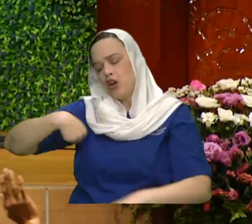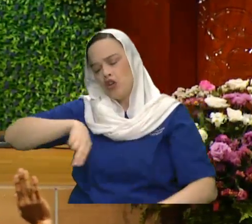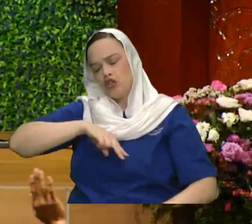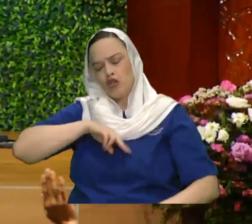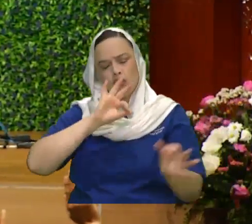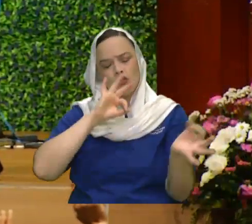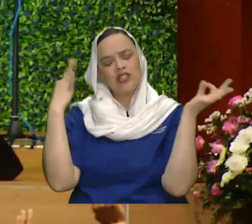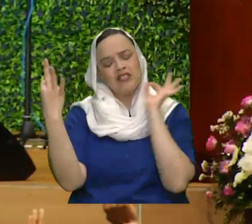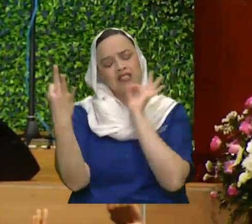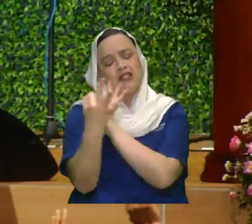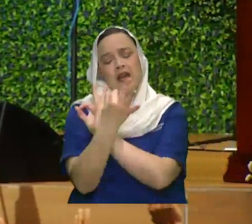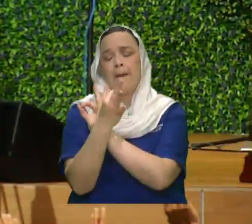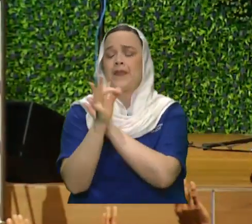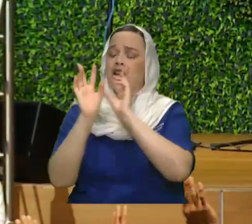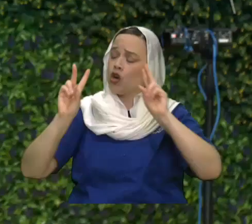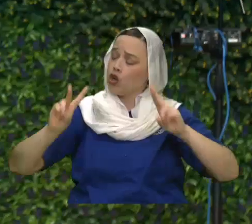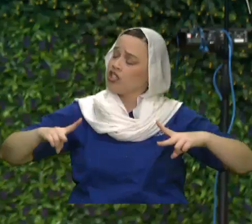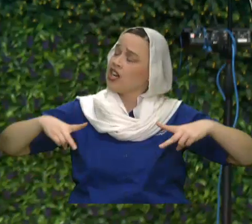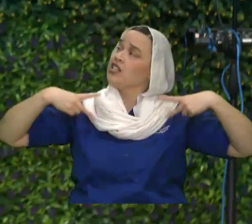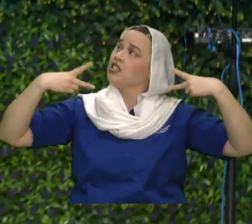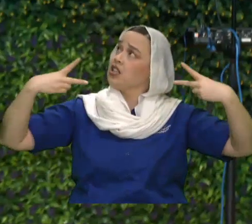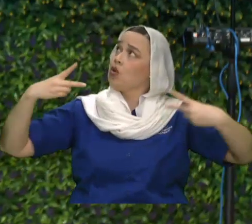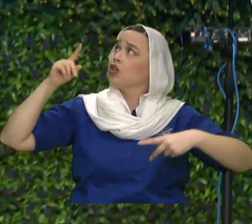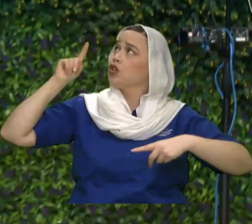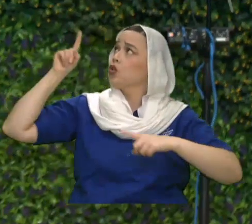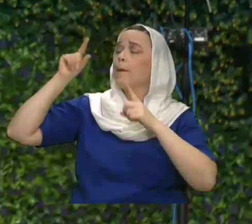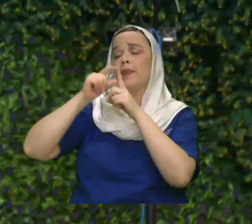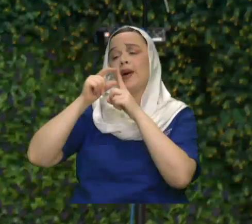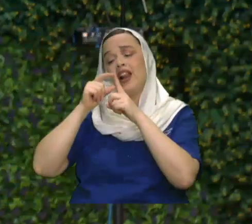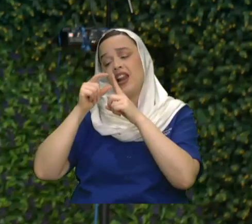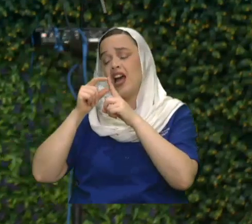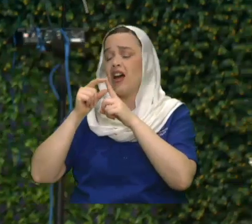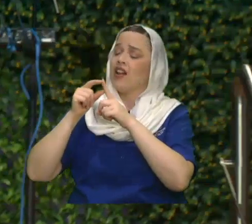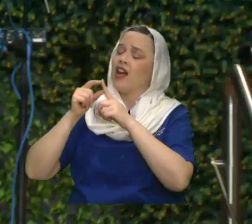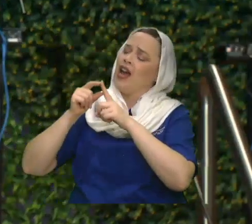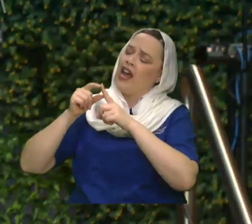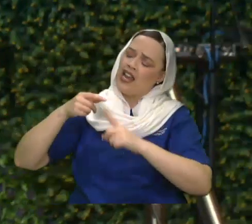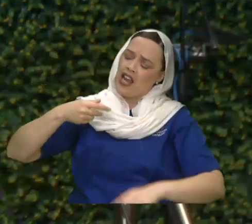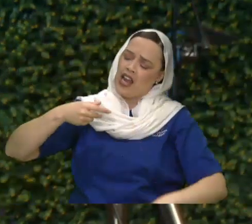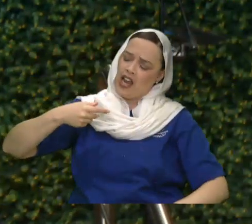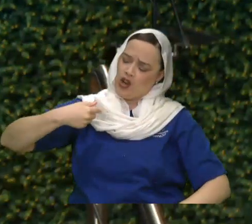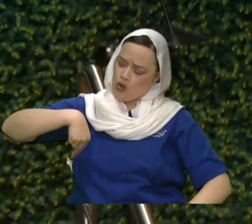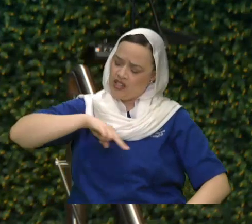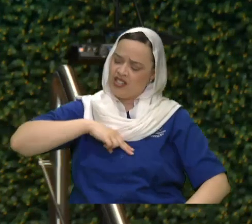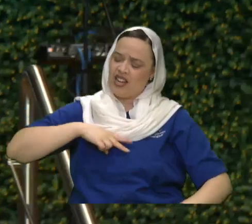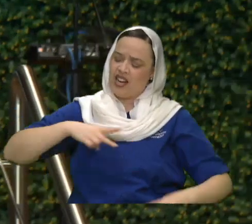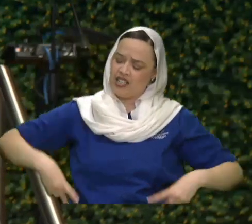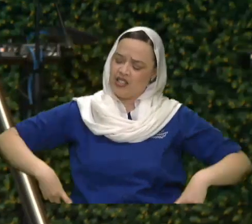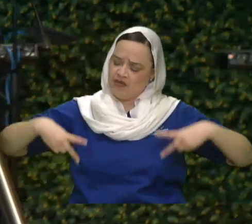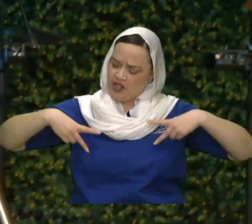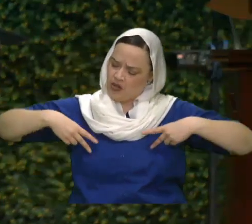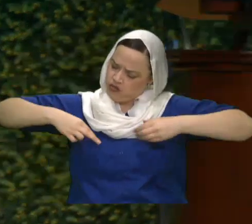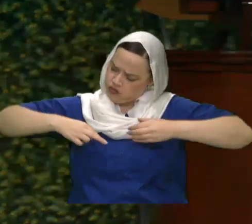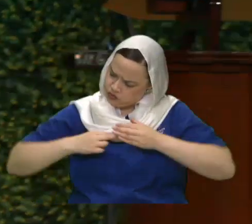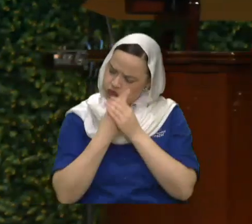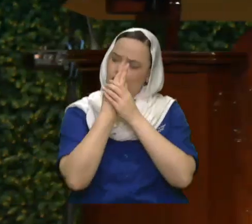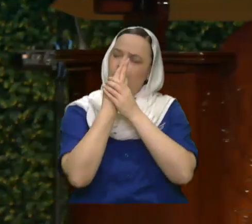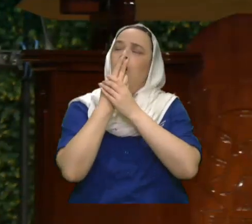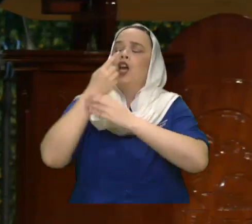la scj la que nos restaura es tu palabra la que saca el renuevo de nosotros por eso hoy venimos clamando